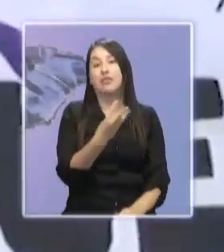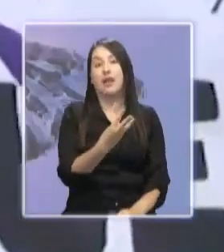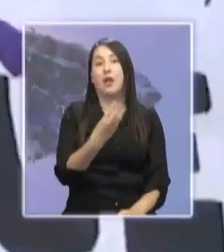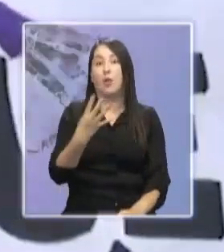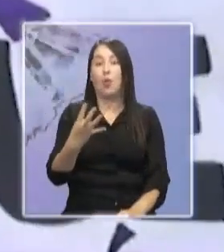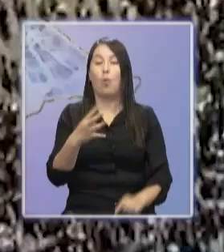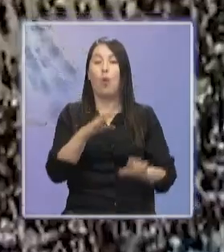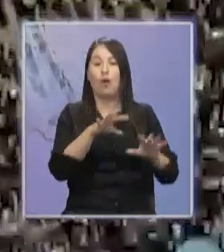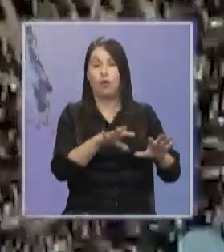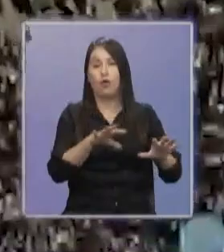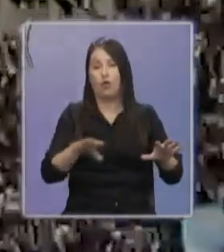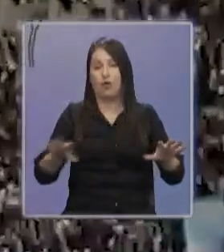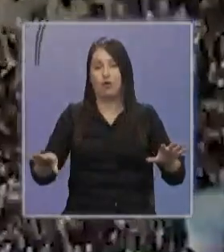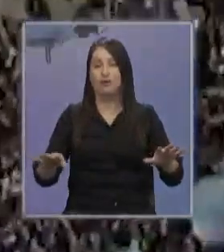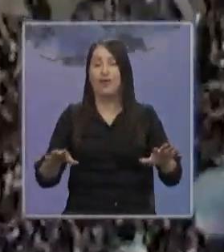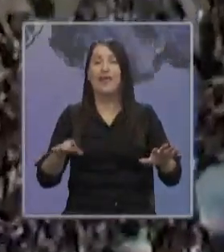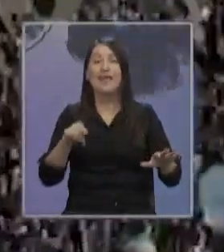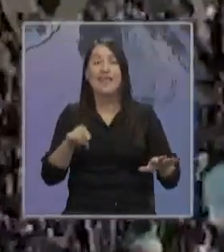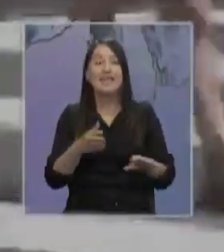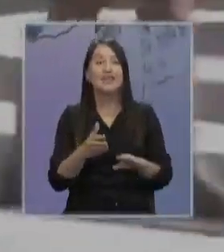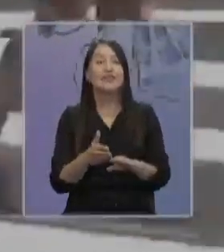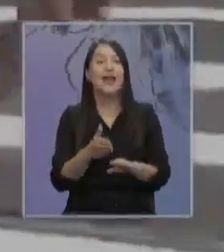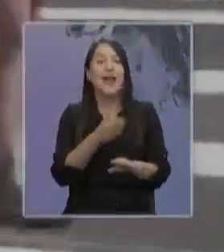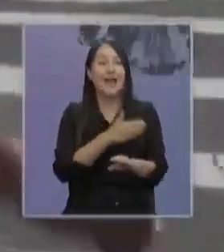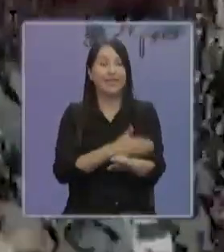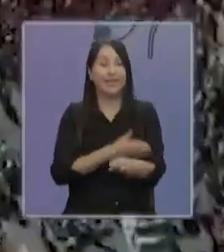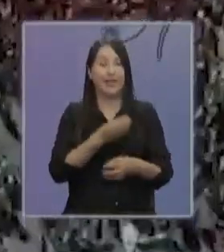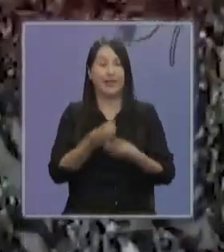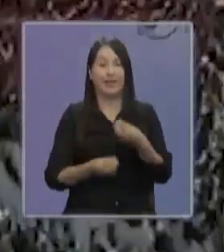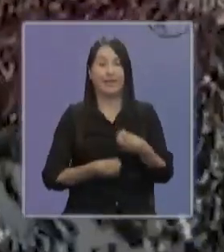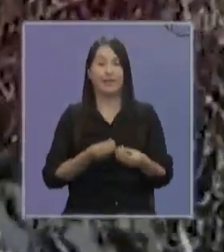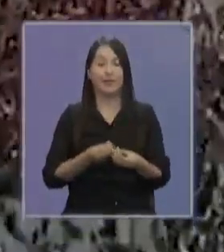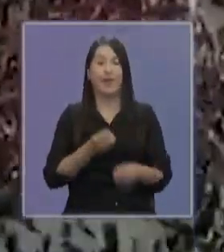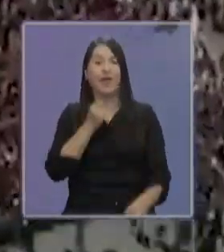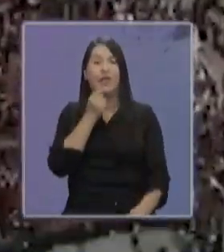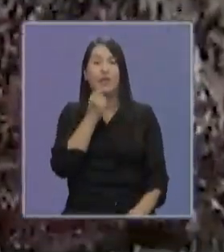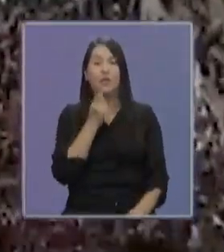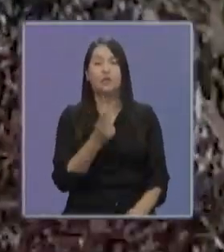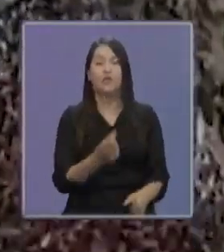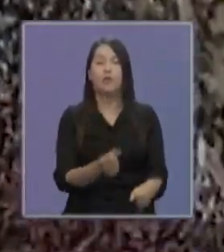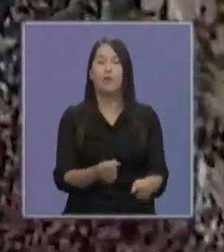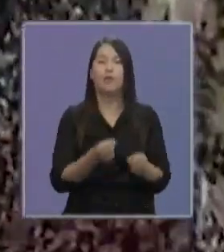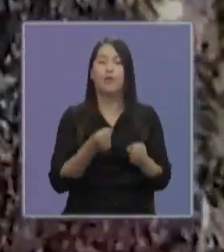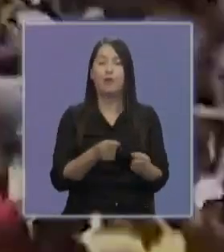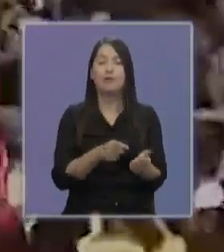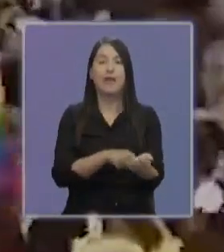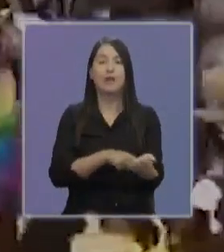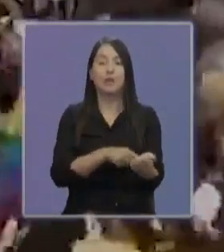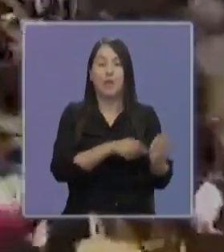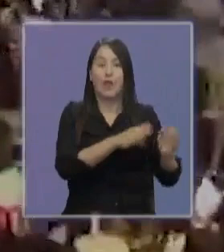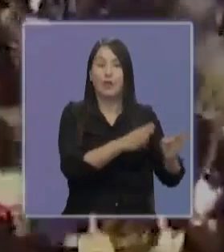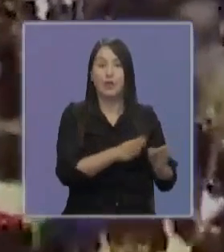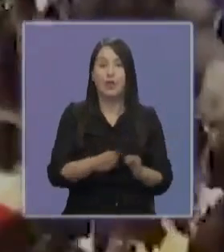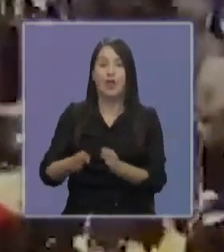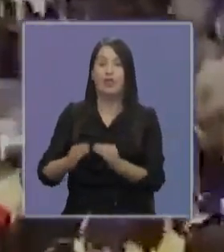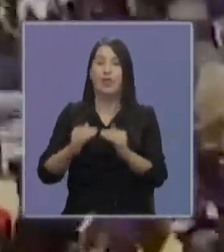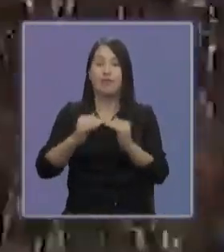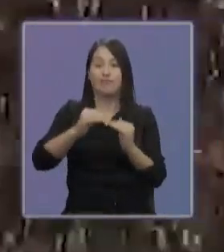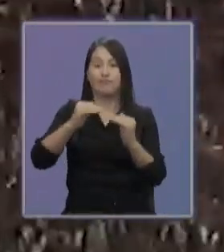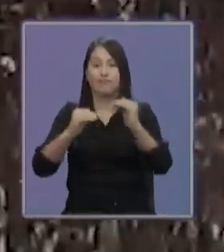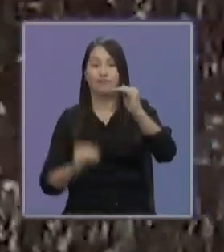está previo a lo que está pasando ahora. Denunció con fuerza el carácter estructural de las desigualdades